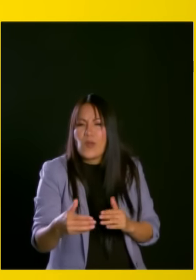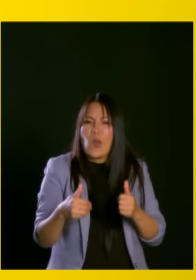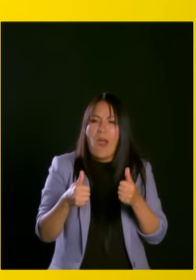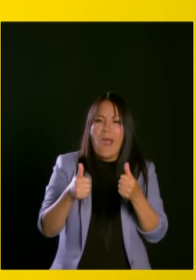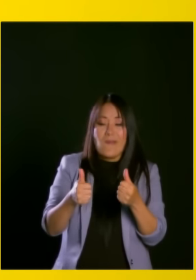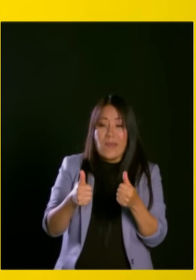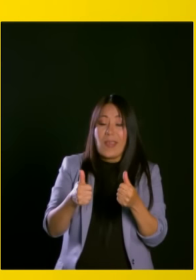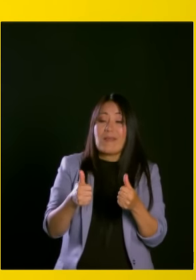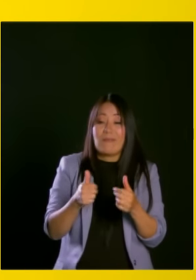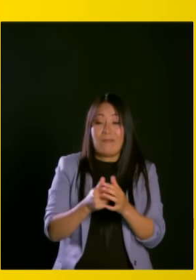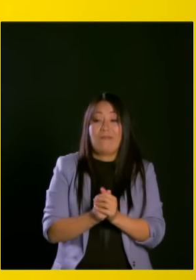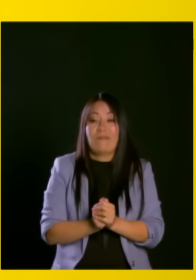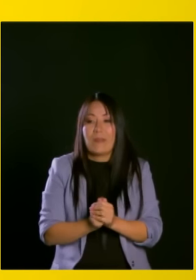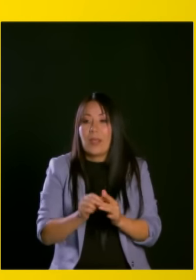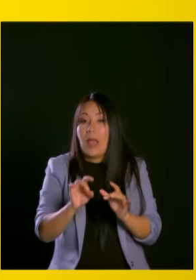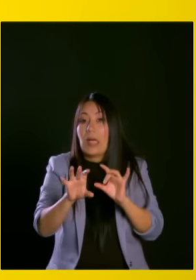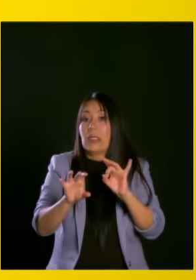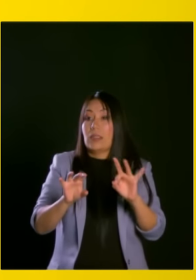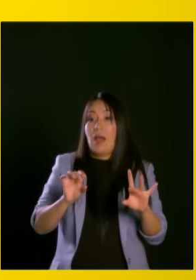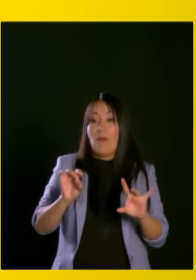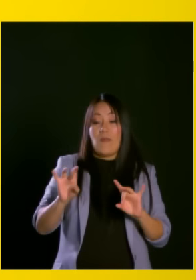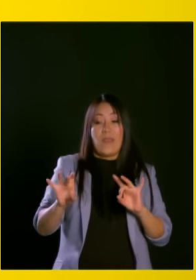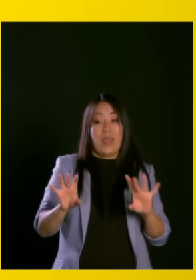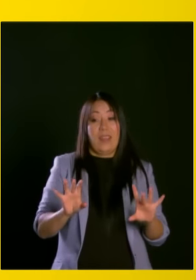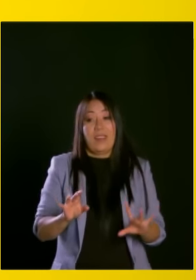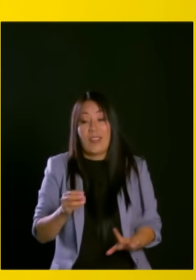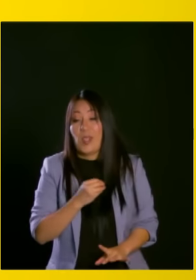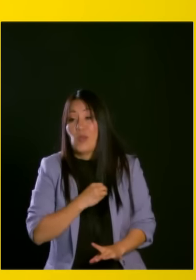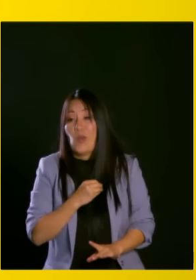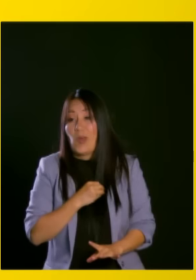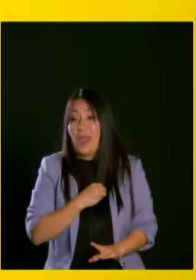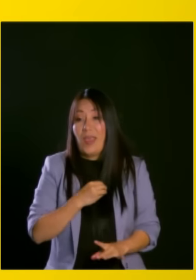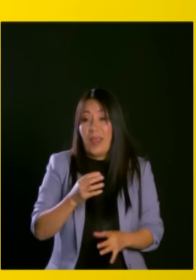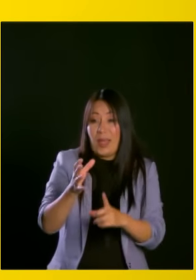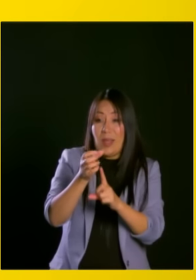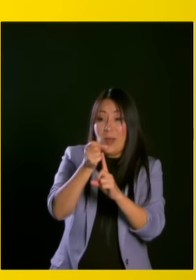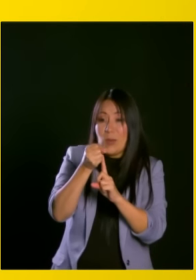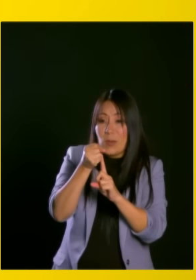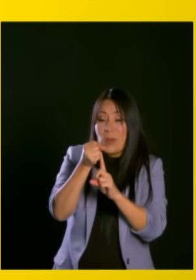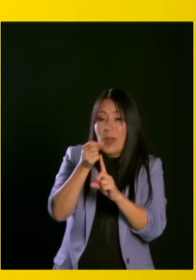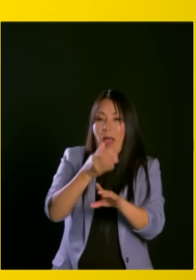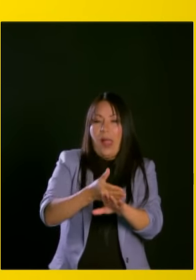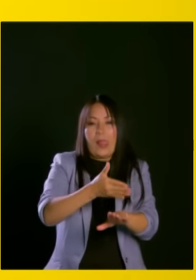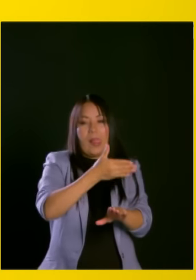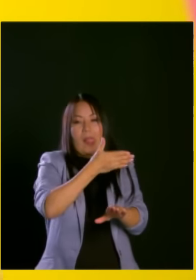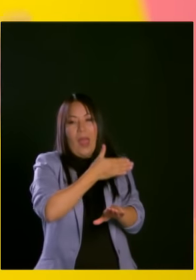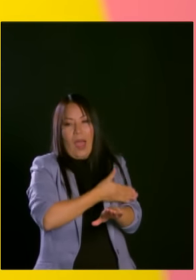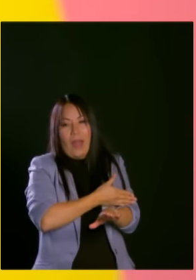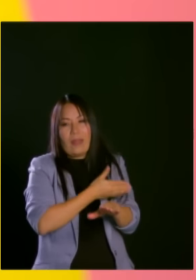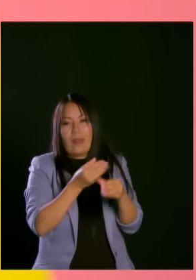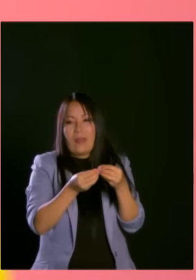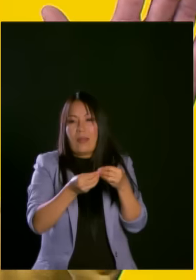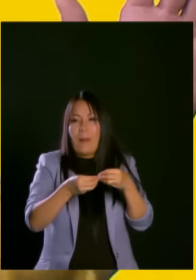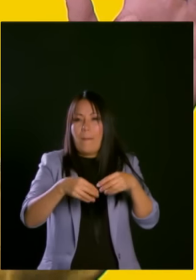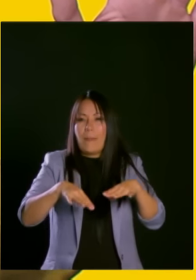Porque a veces no viene todo eso que deseas lograr en la vida sin una pérdida antes. Por lo tanto, yo toda pérdida la tomo como